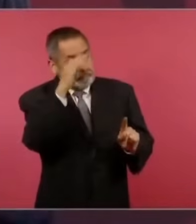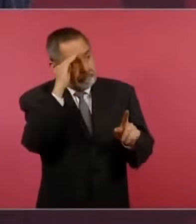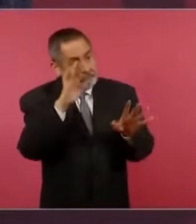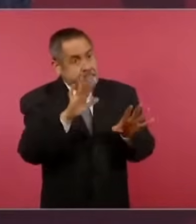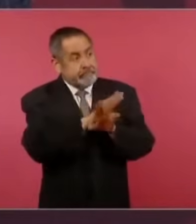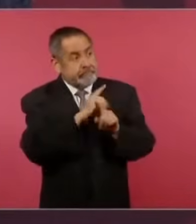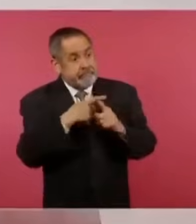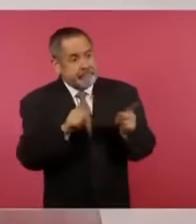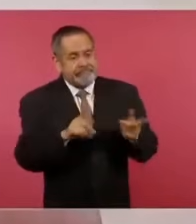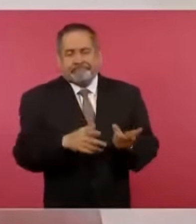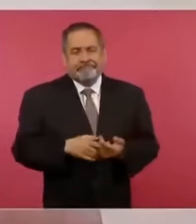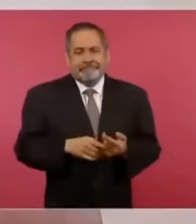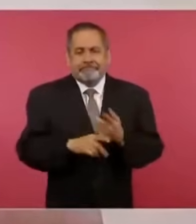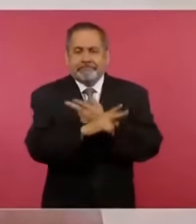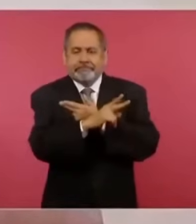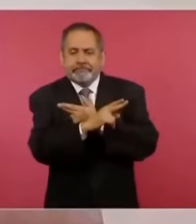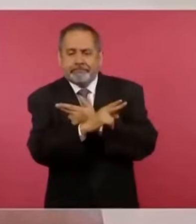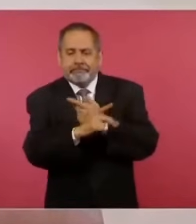es recíproco,